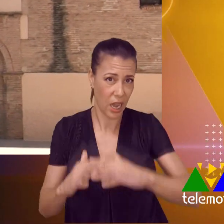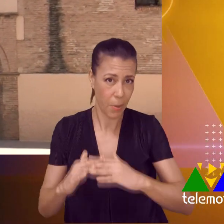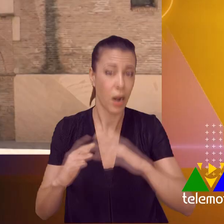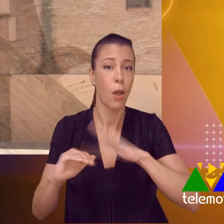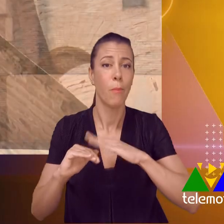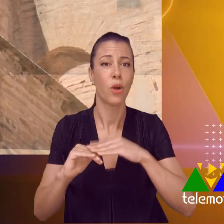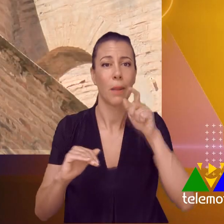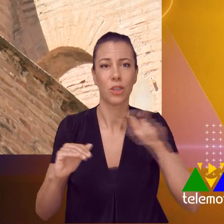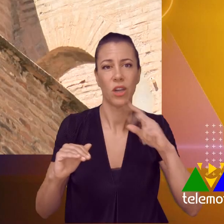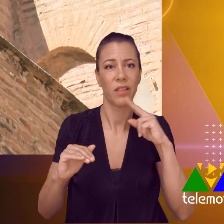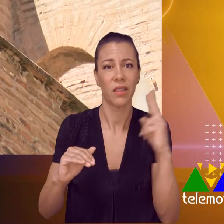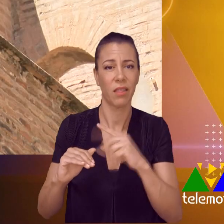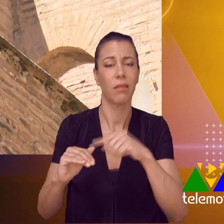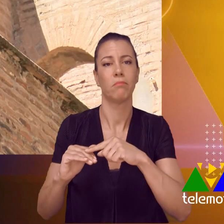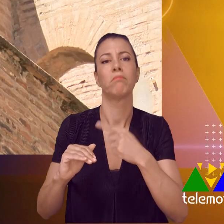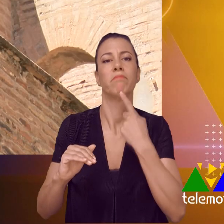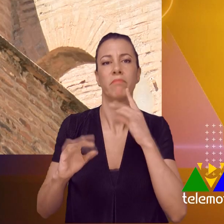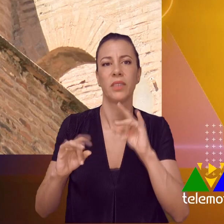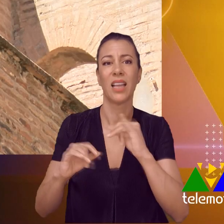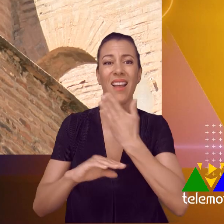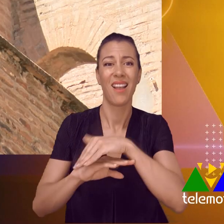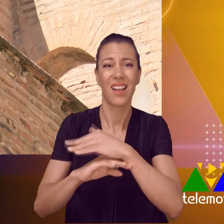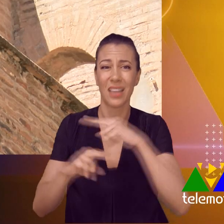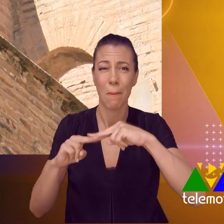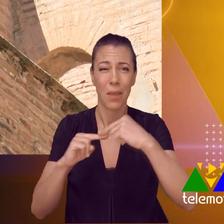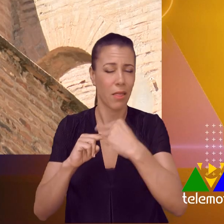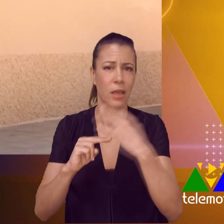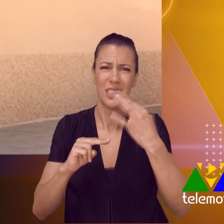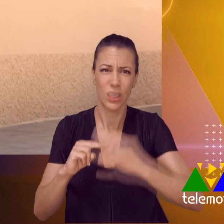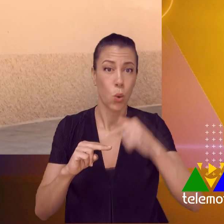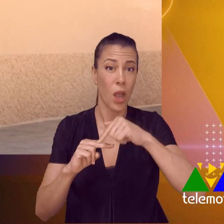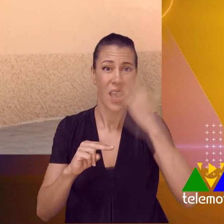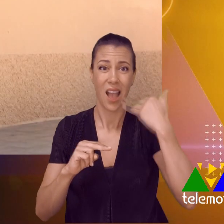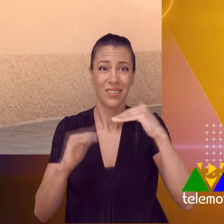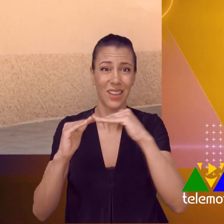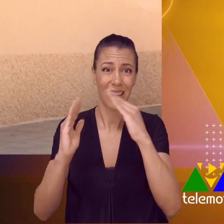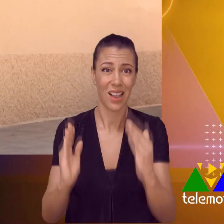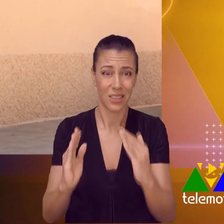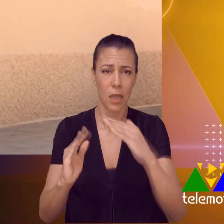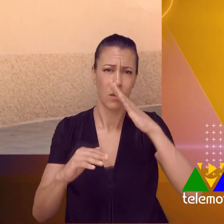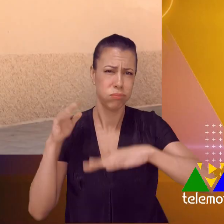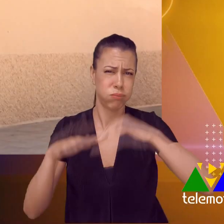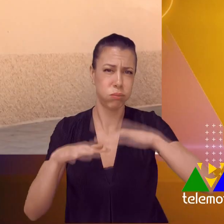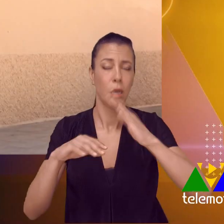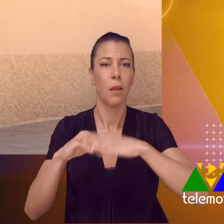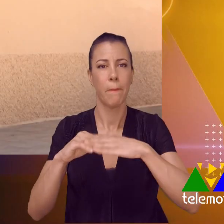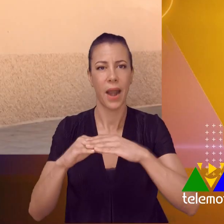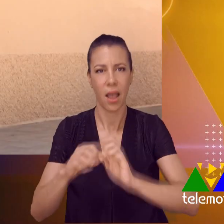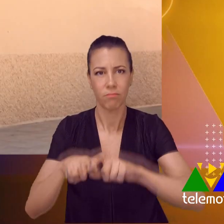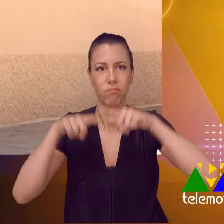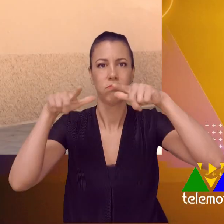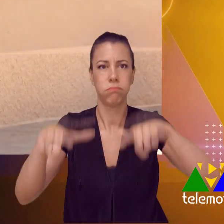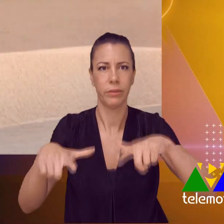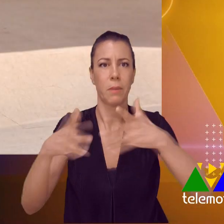decía el callejón de la pieza, y tuvieron que derribar seguramente casas que habría ahí para poder ampliar la nave de